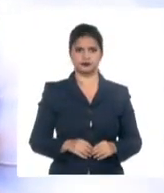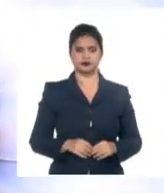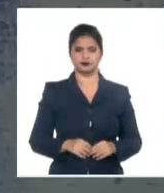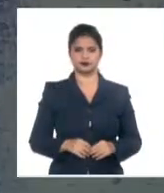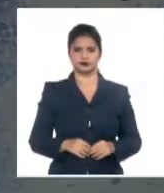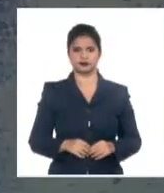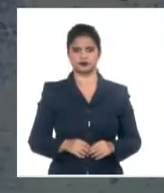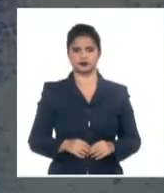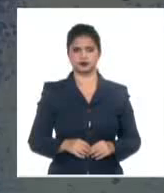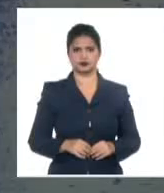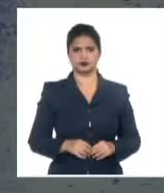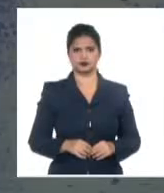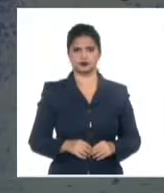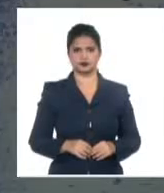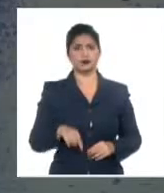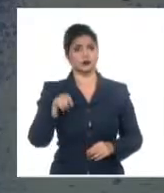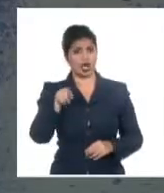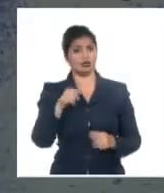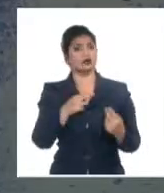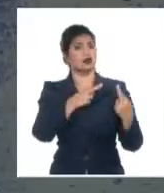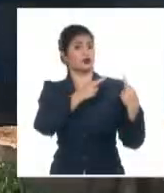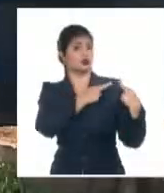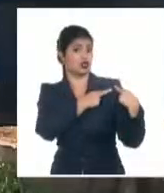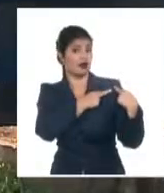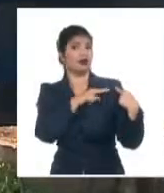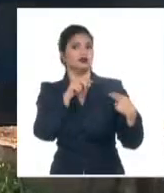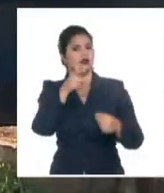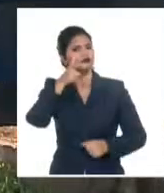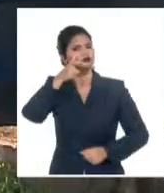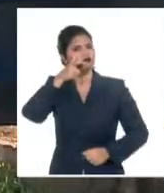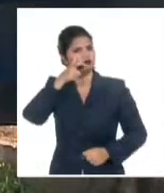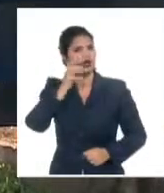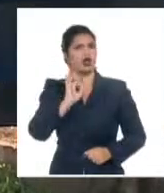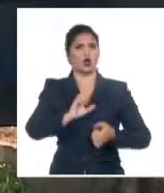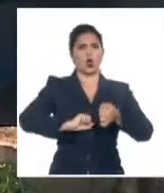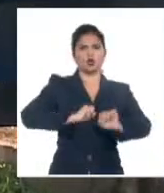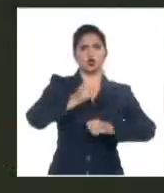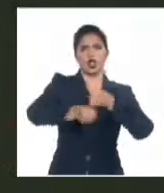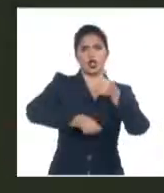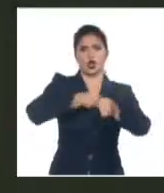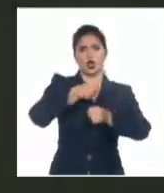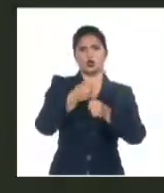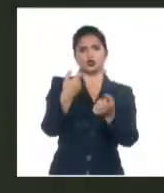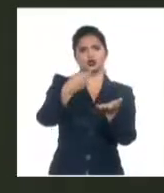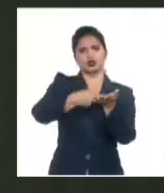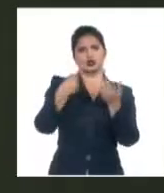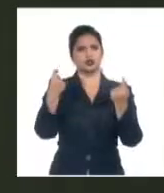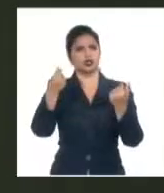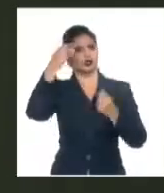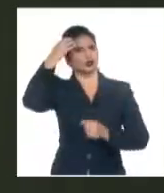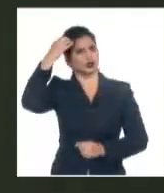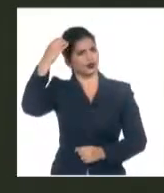controla el uso de los bienes del Estado. Bernardo Espinosa, Canal Cubano de Noticias.